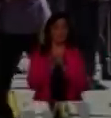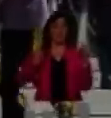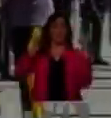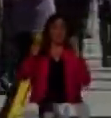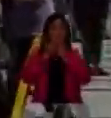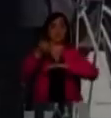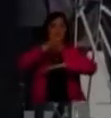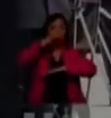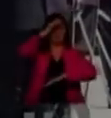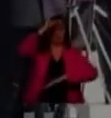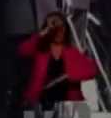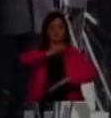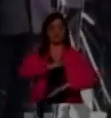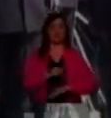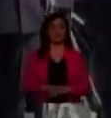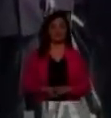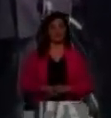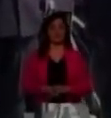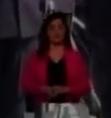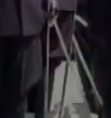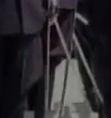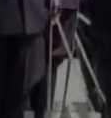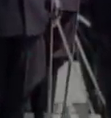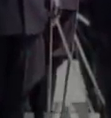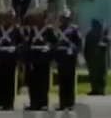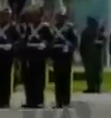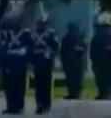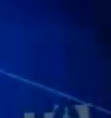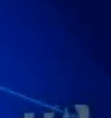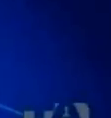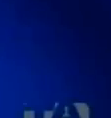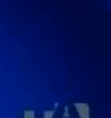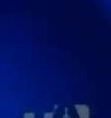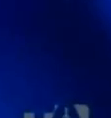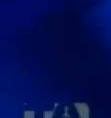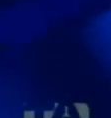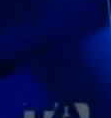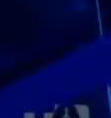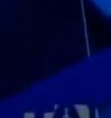a la cúpula militar. En Quito, Andrea Samaniego, 24 horas.